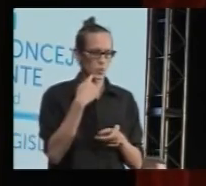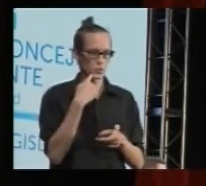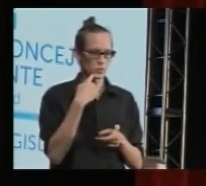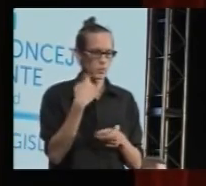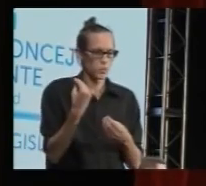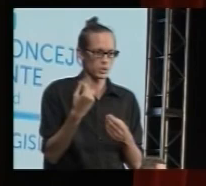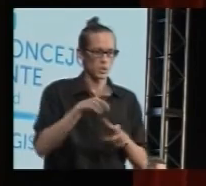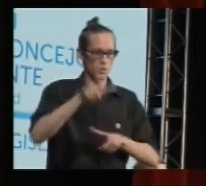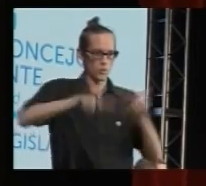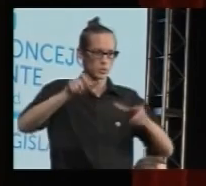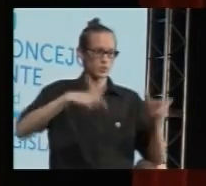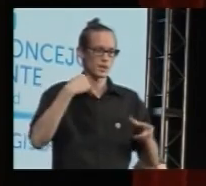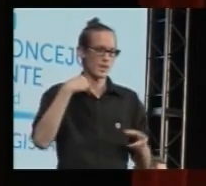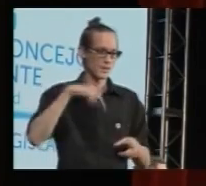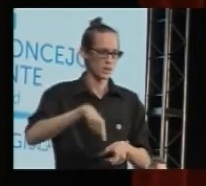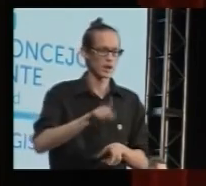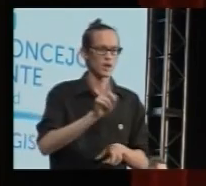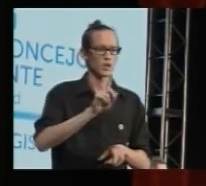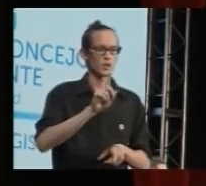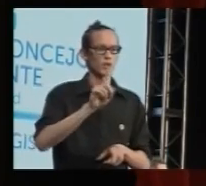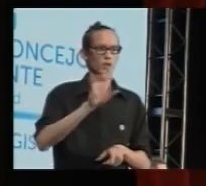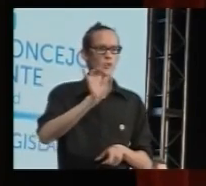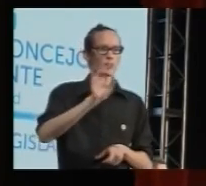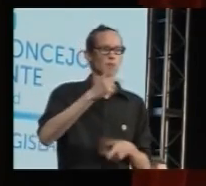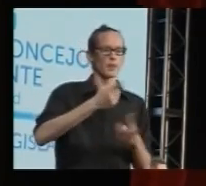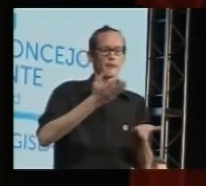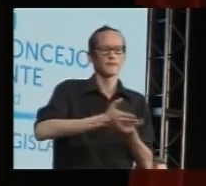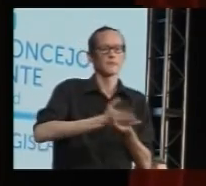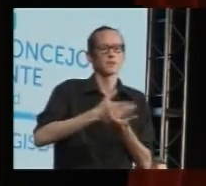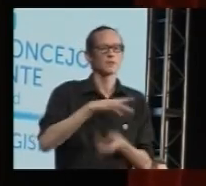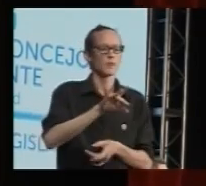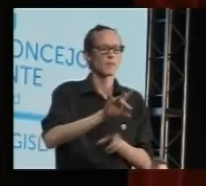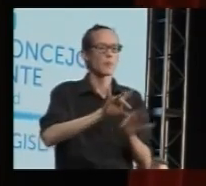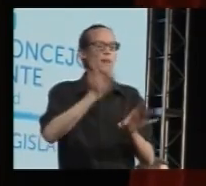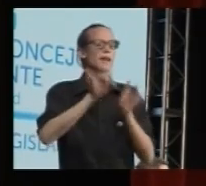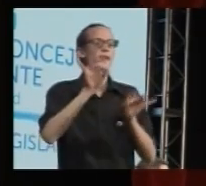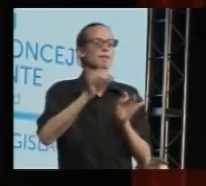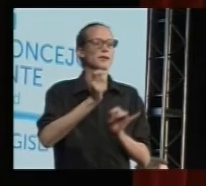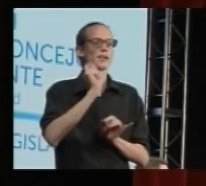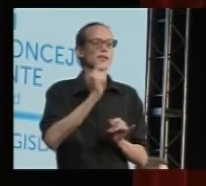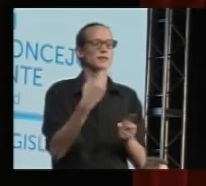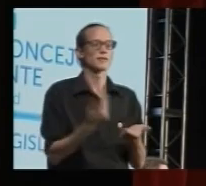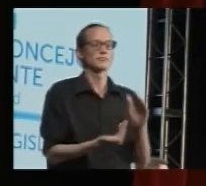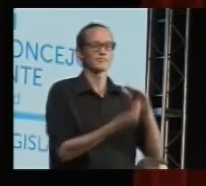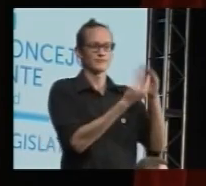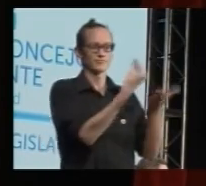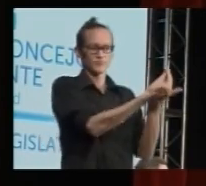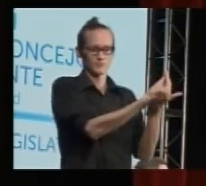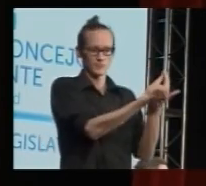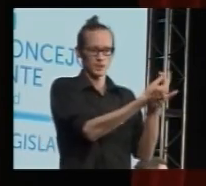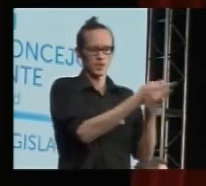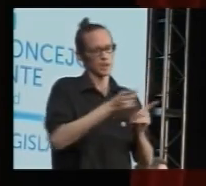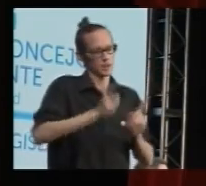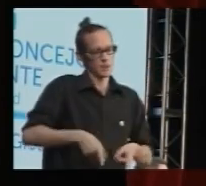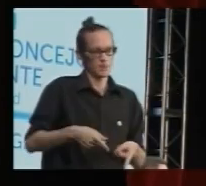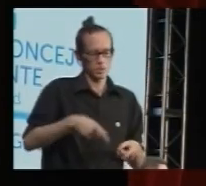municipal porque los paranaenses no solamente tenemos derecho a elegir quienes nos gobiernan si no tenemos derecho a elaborar un